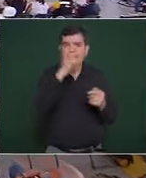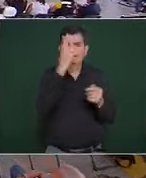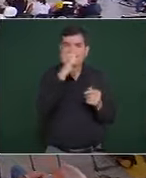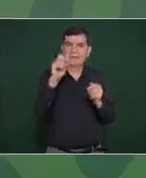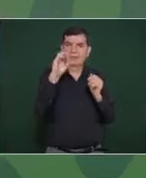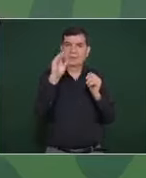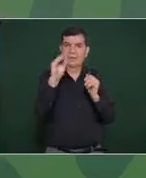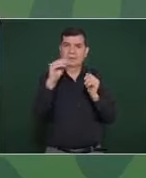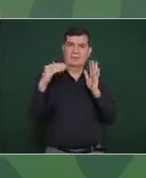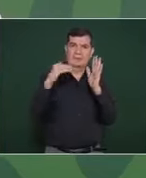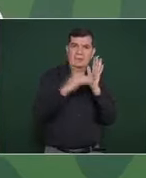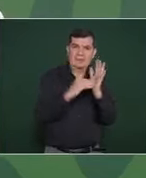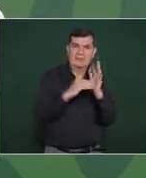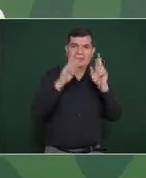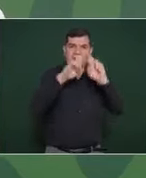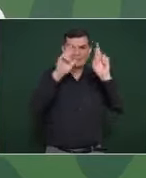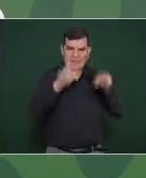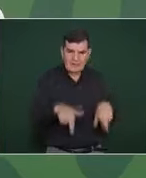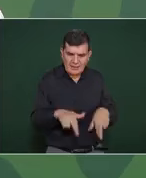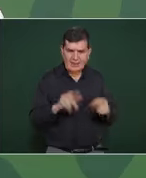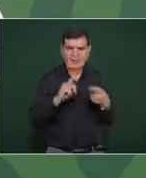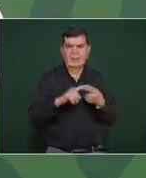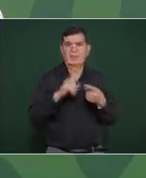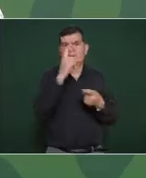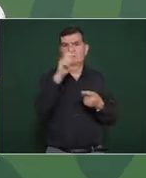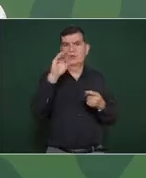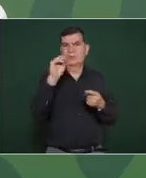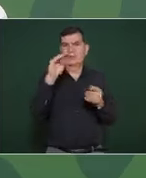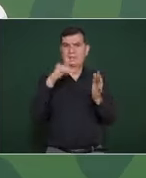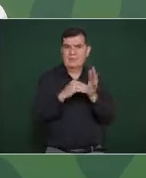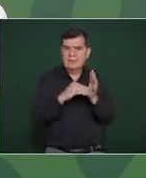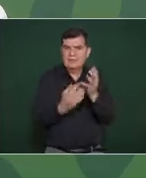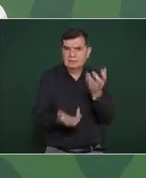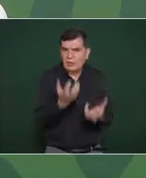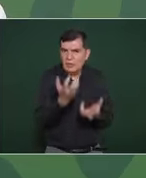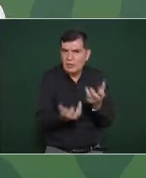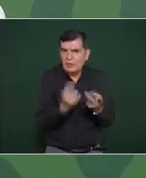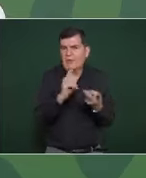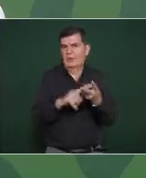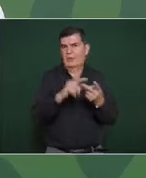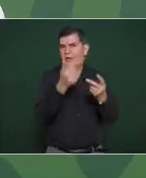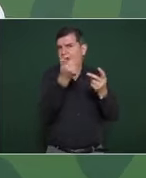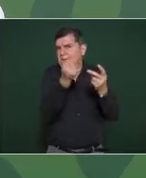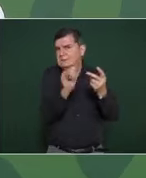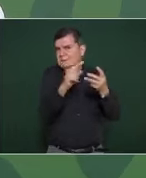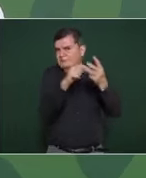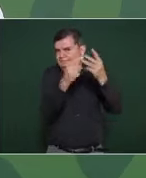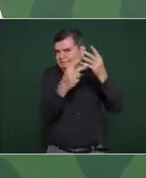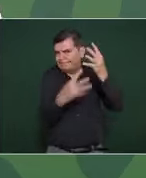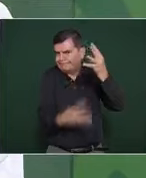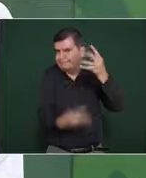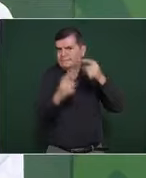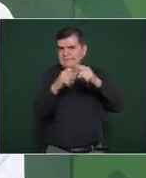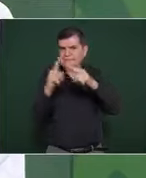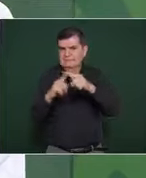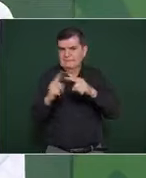190 mil refrigeradores, 190 mil estufas y así otros